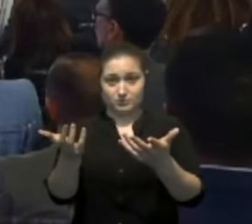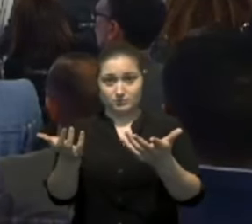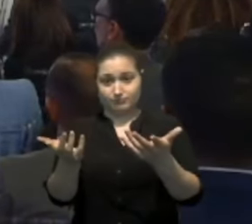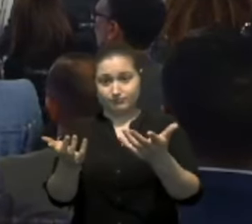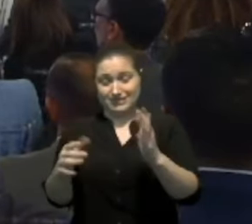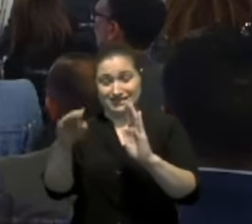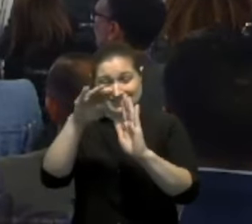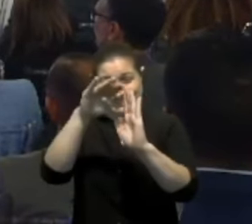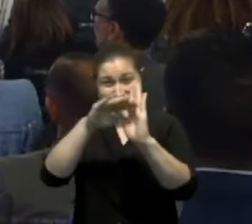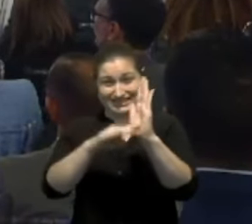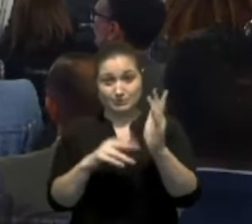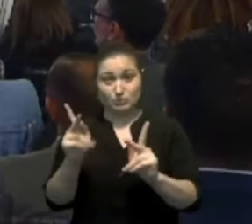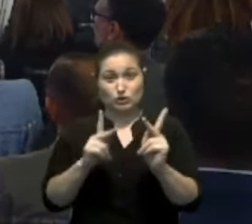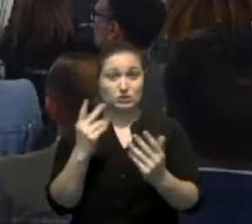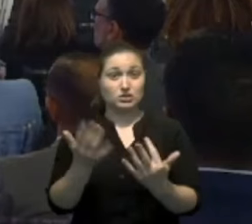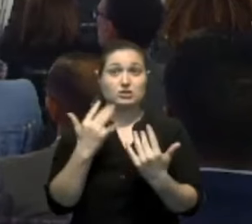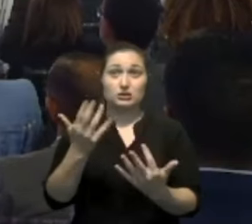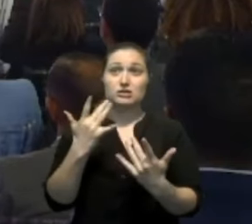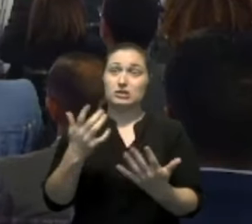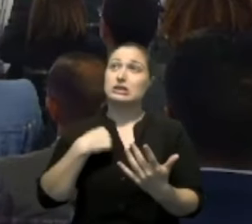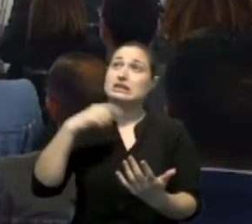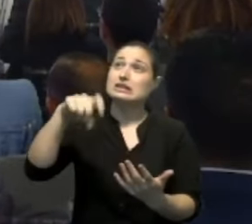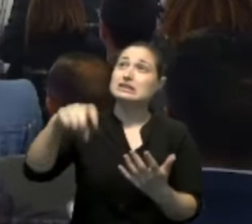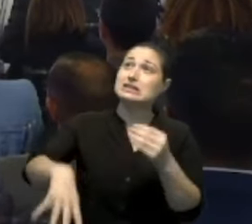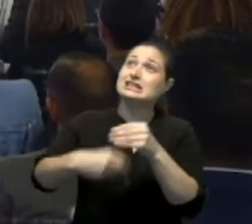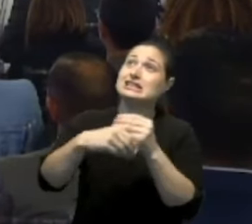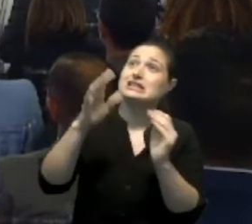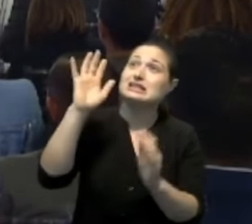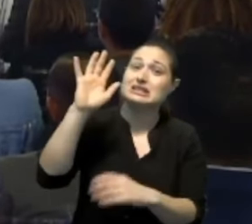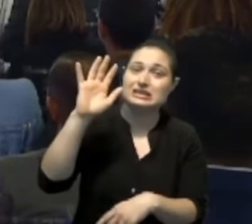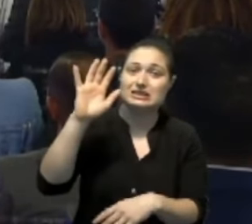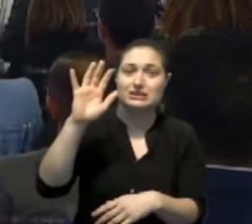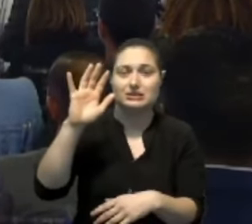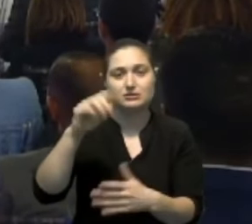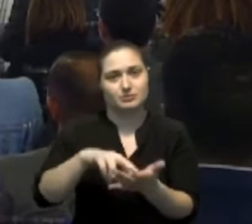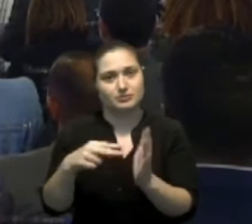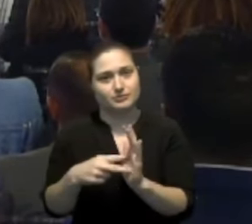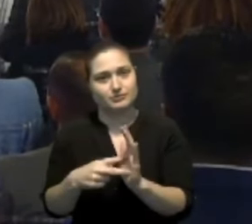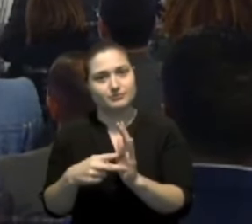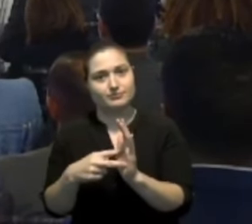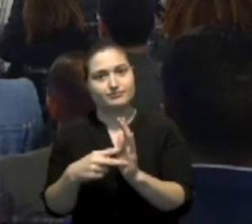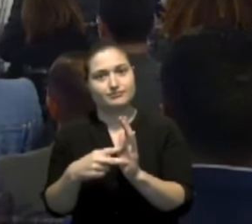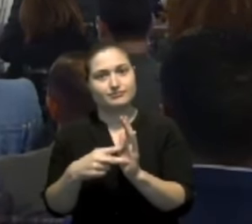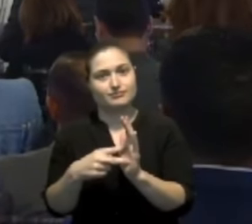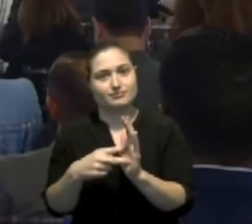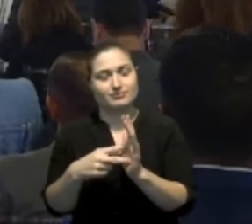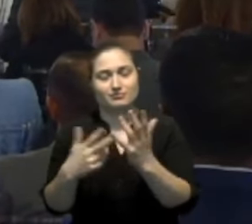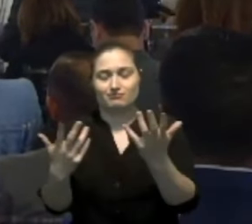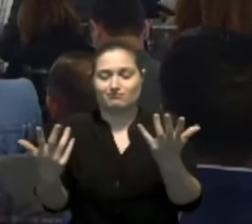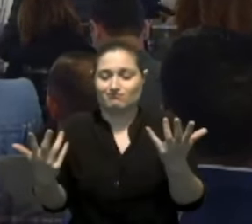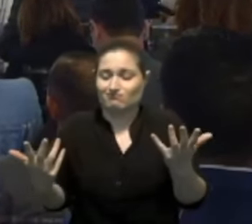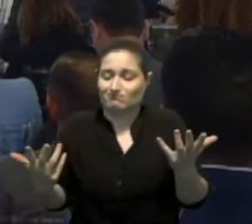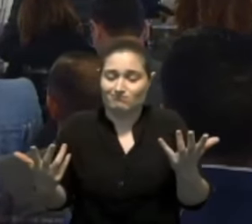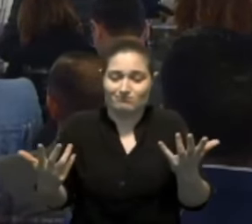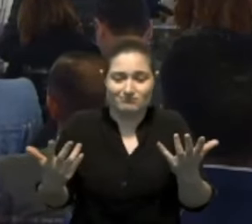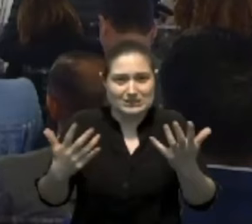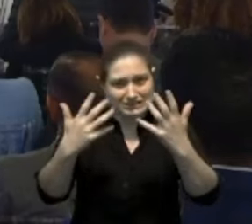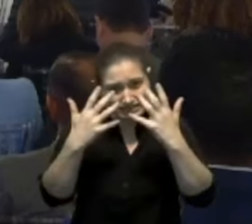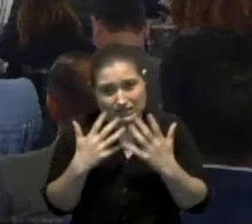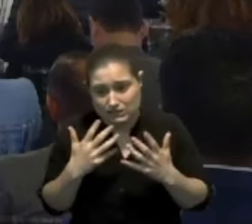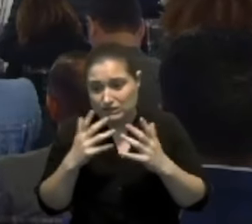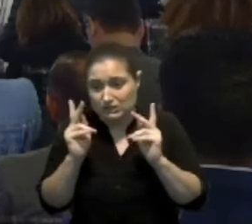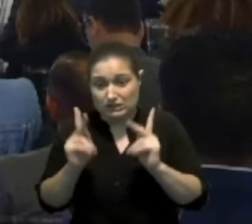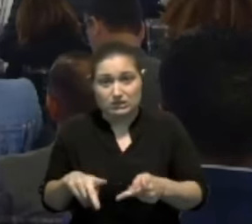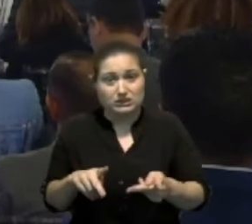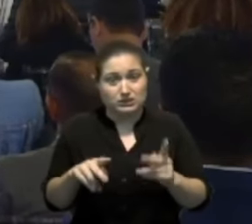lista de espera pueda entrar tiene que ser sobre la base de que alguien haya completado su tratamiento o que desgraciadamente desafortunadamente alguien fallezca y se